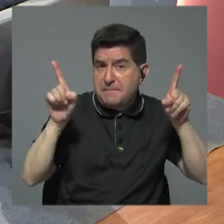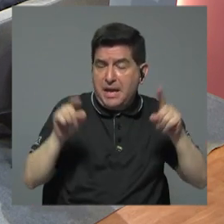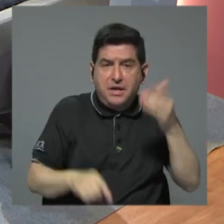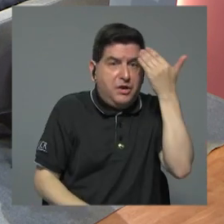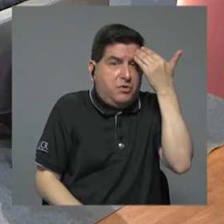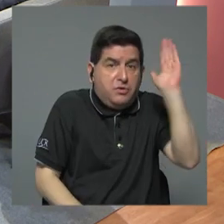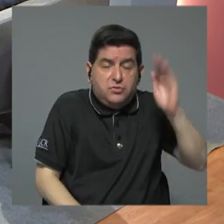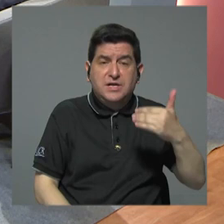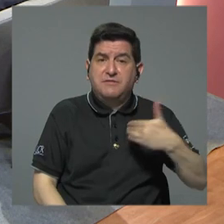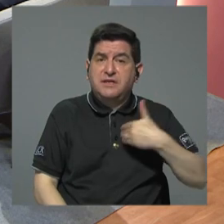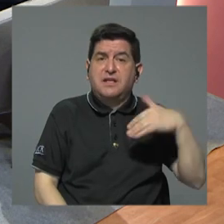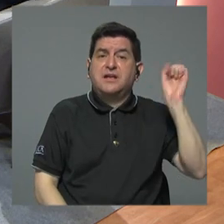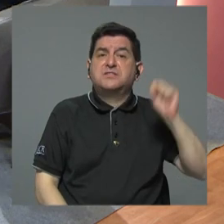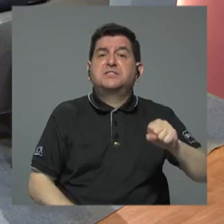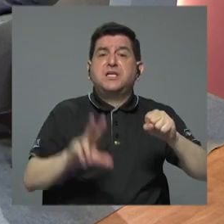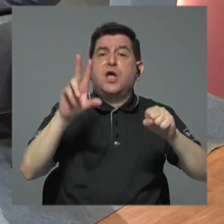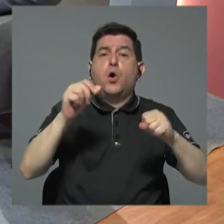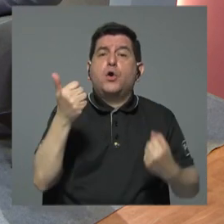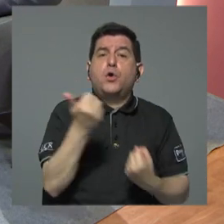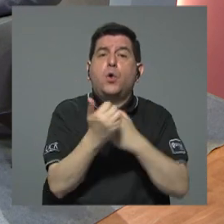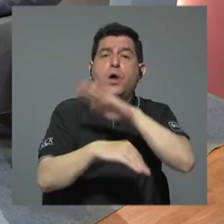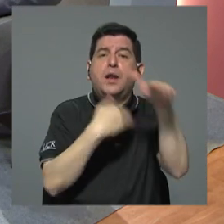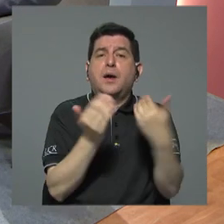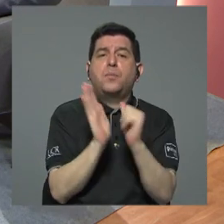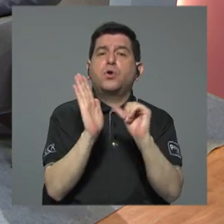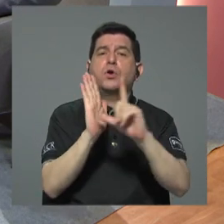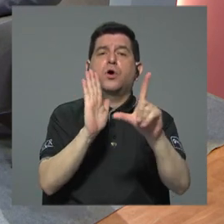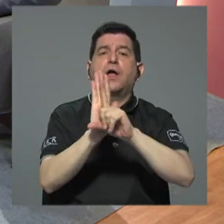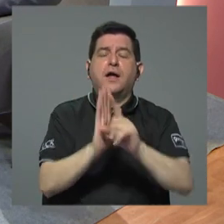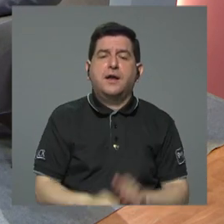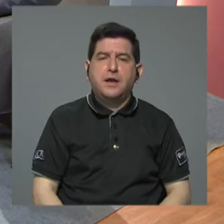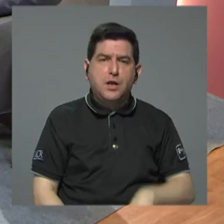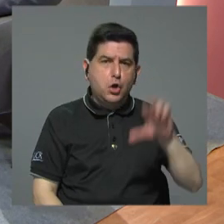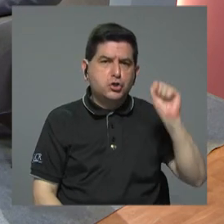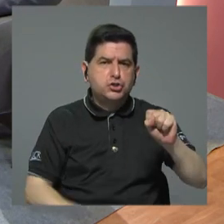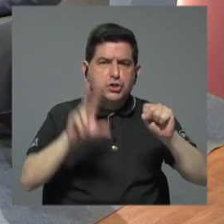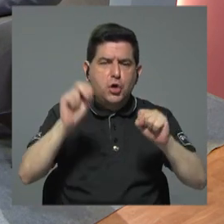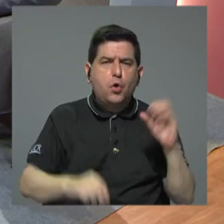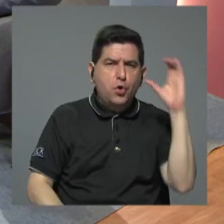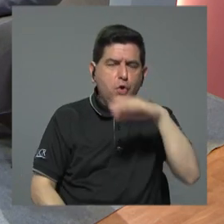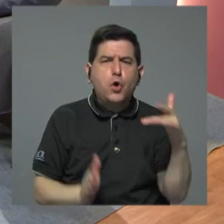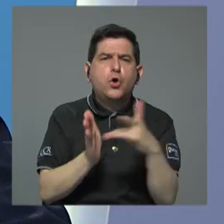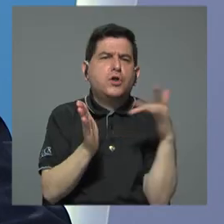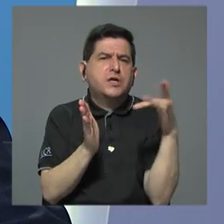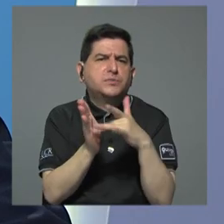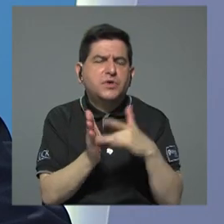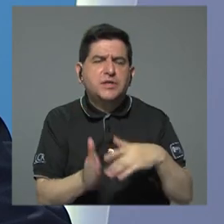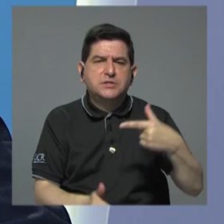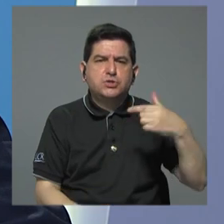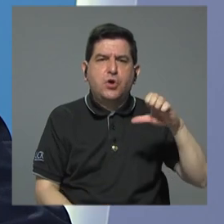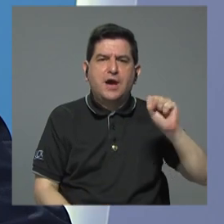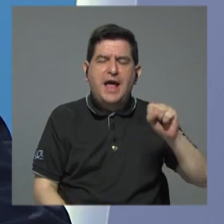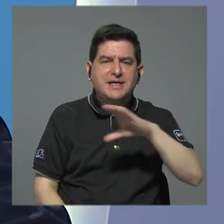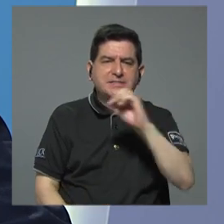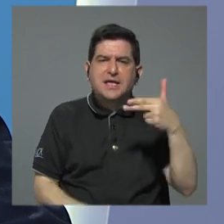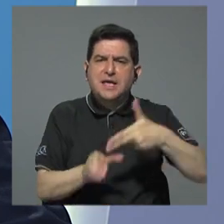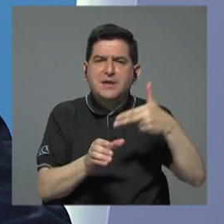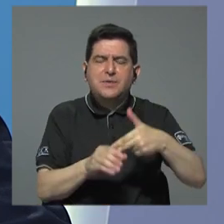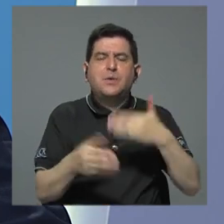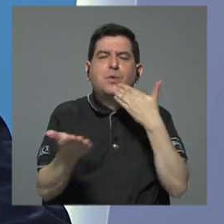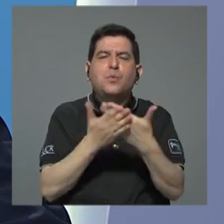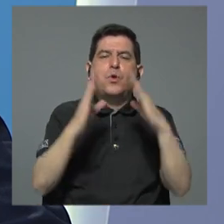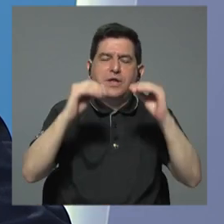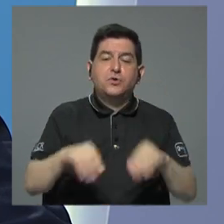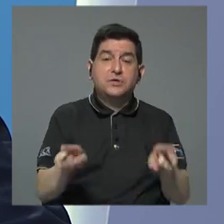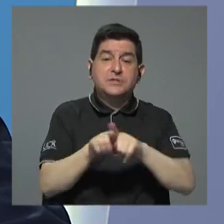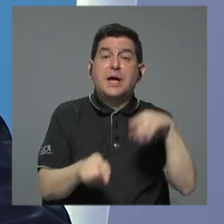sabe si va a tener o no todo el apoyo de la Asamblea Legislativa. ¿Debe haber o no exploración, explotación de gas, petróleo? Buenas noches y bienvenidos. Y de